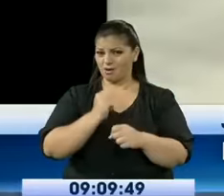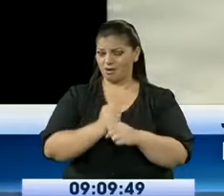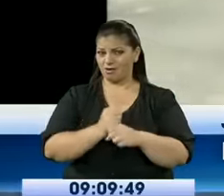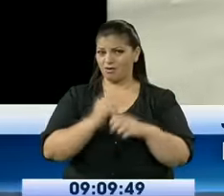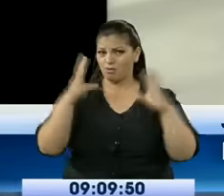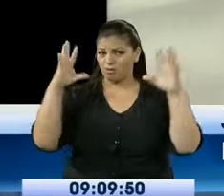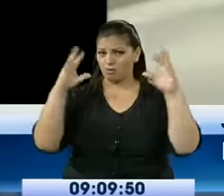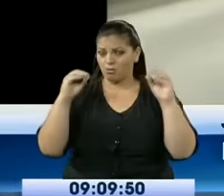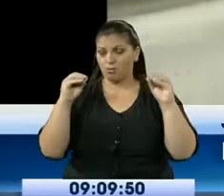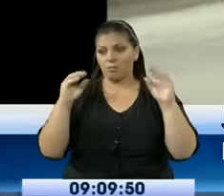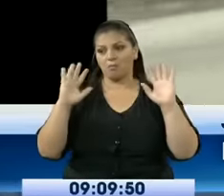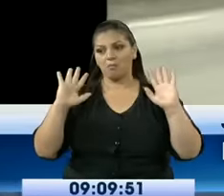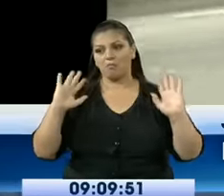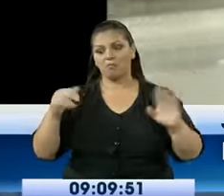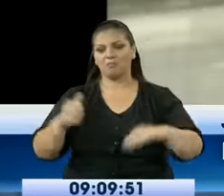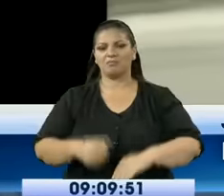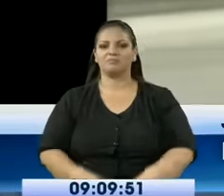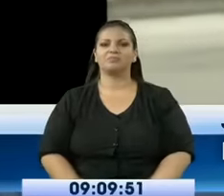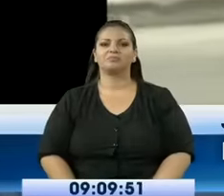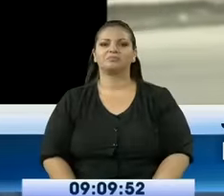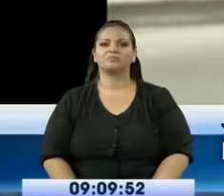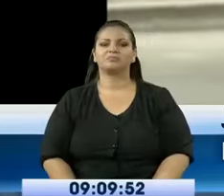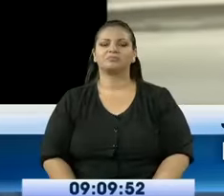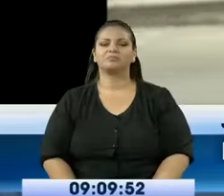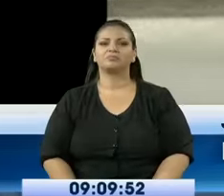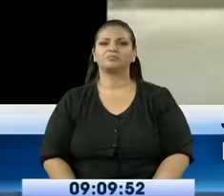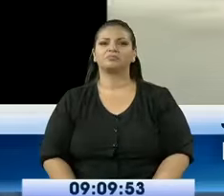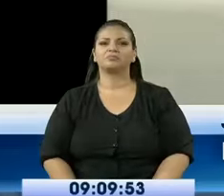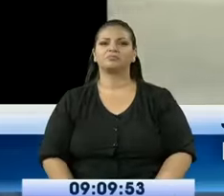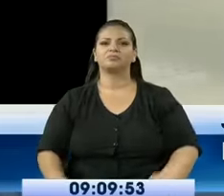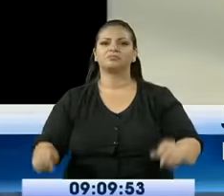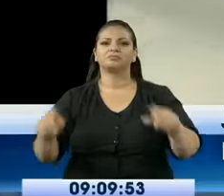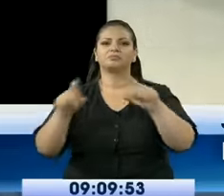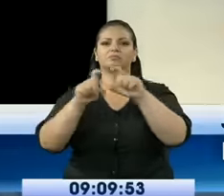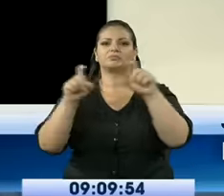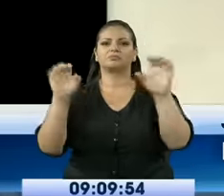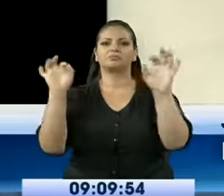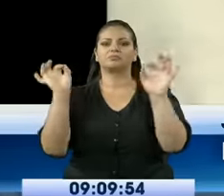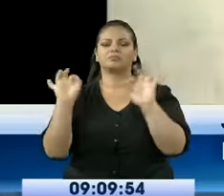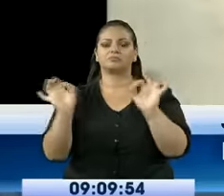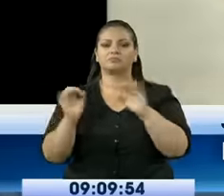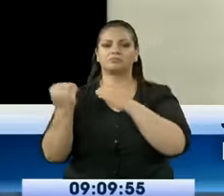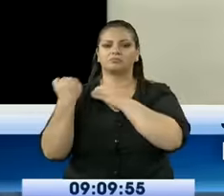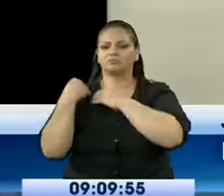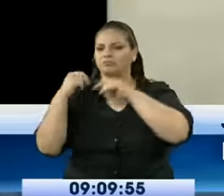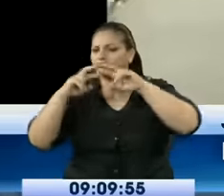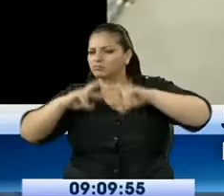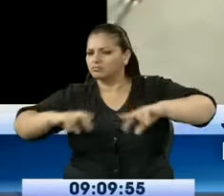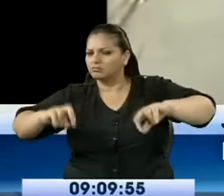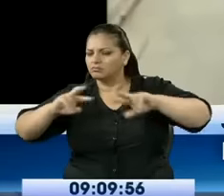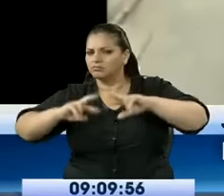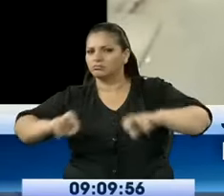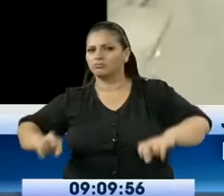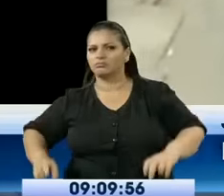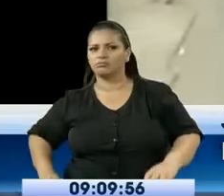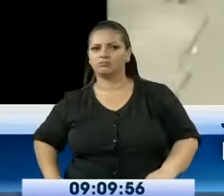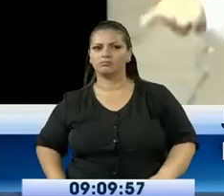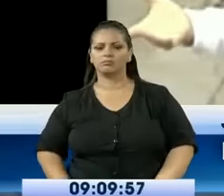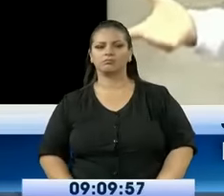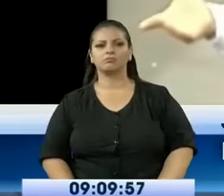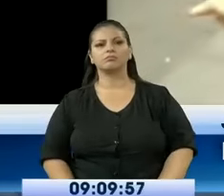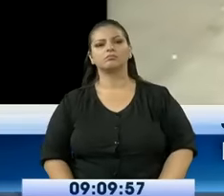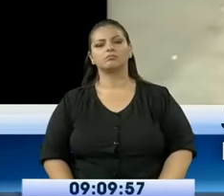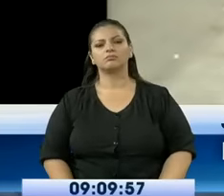que deberá investigar y determinarlo la empresa competente a quien le corresponde este tipo de